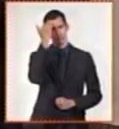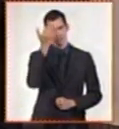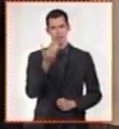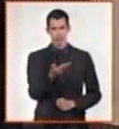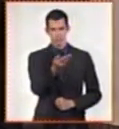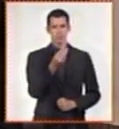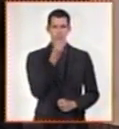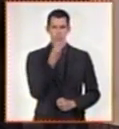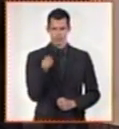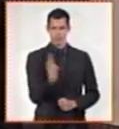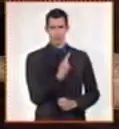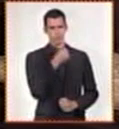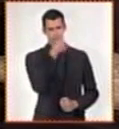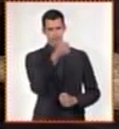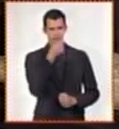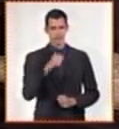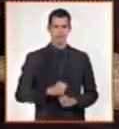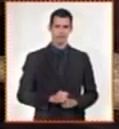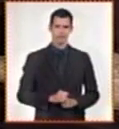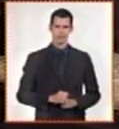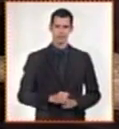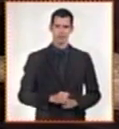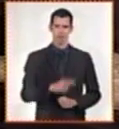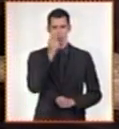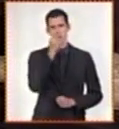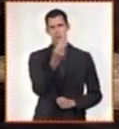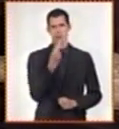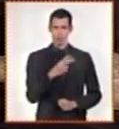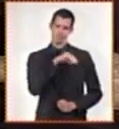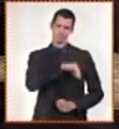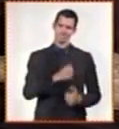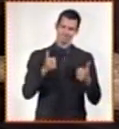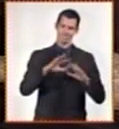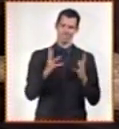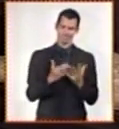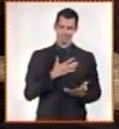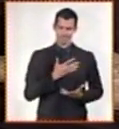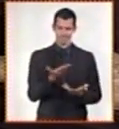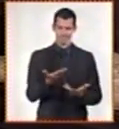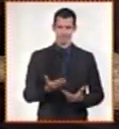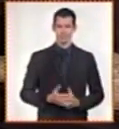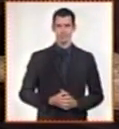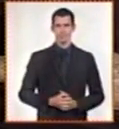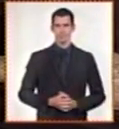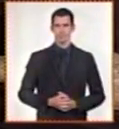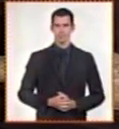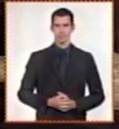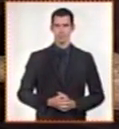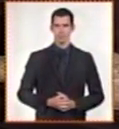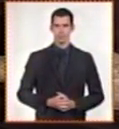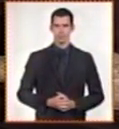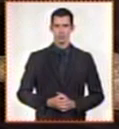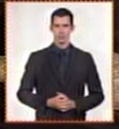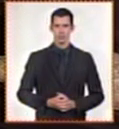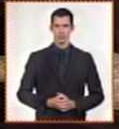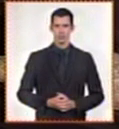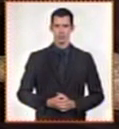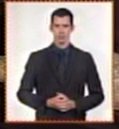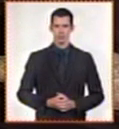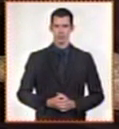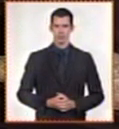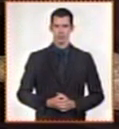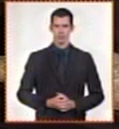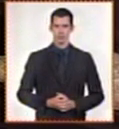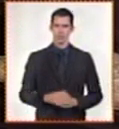El placer es mío. Embajador, pretendo hablar con usted sobre varios temas relacionados con China, pero